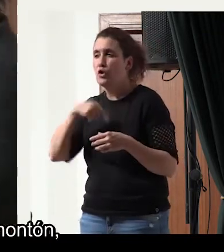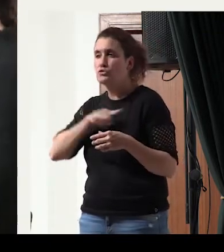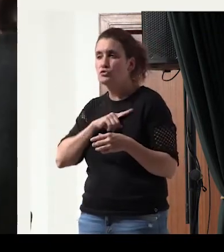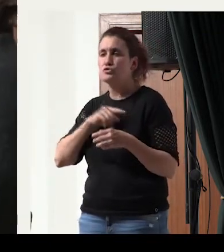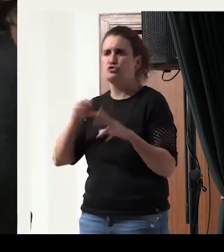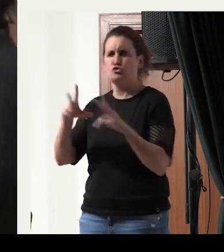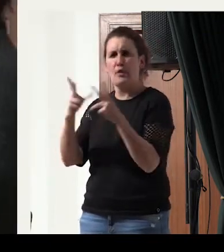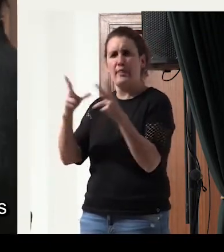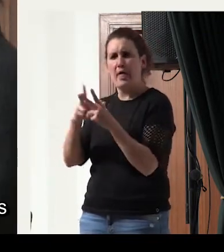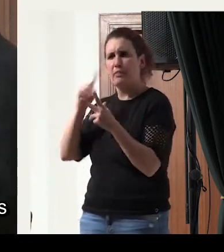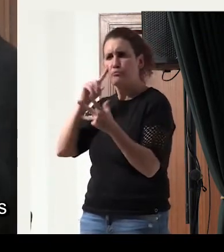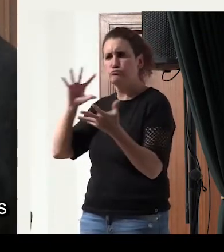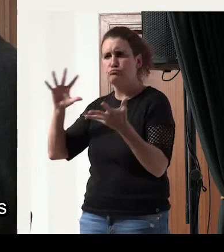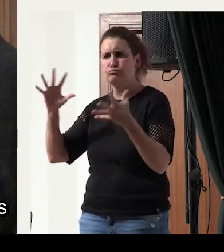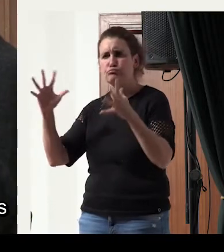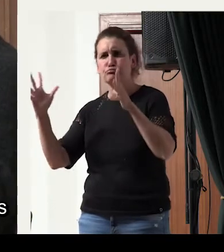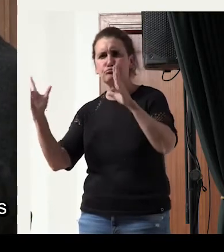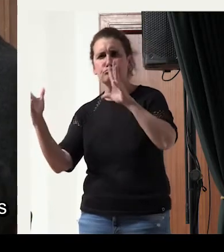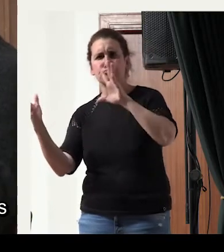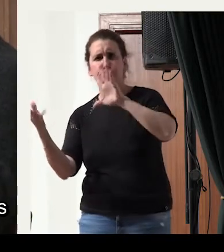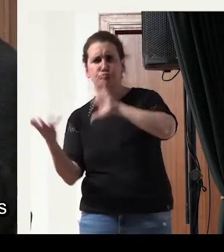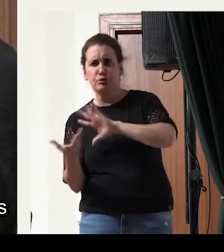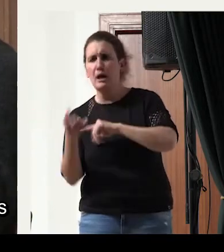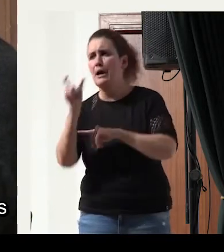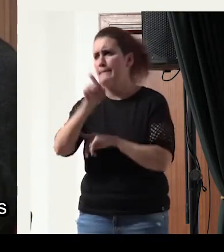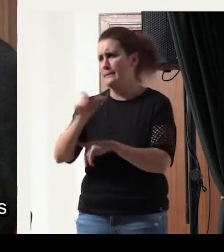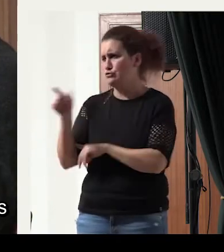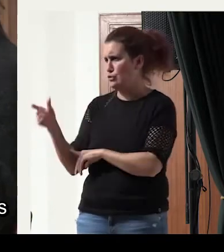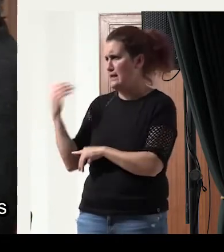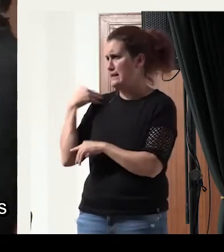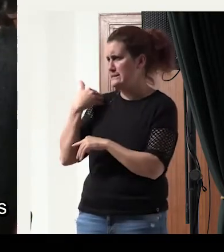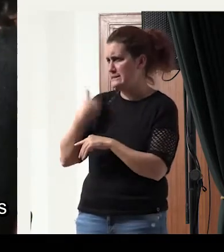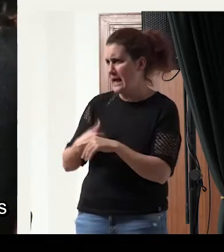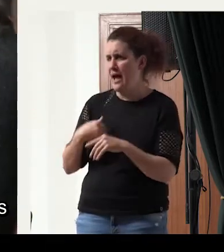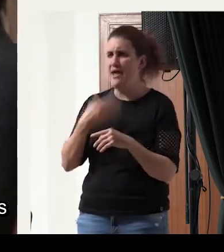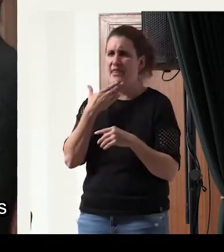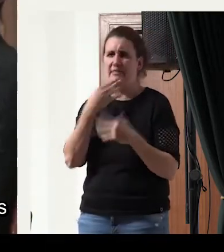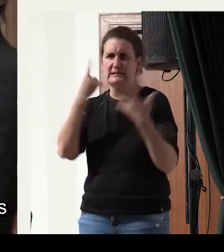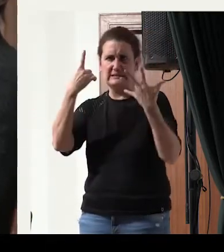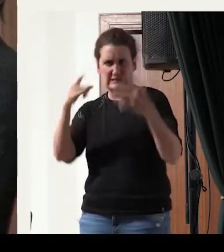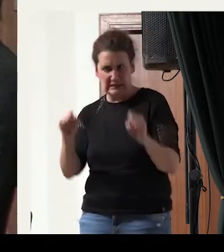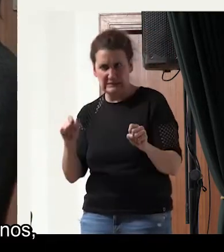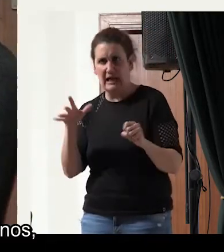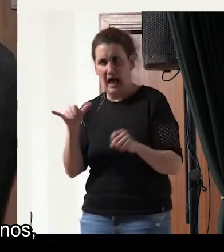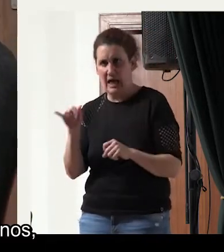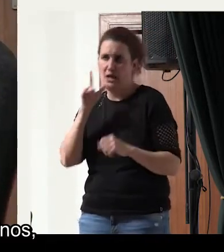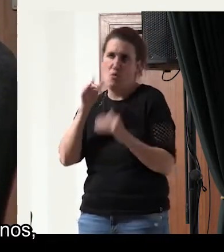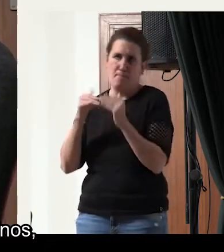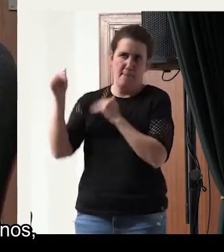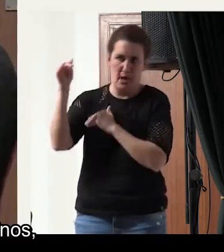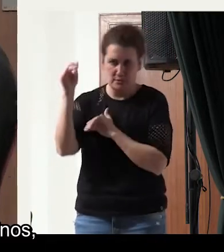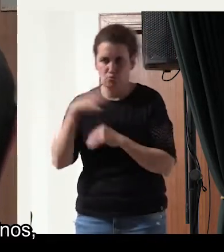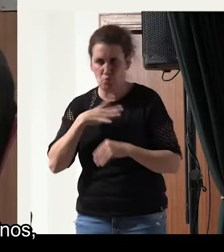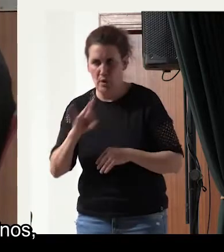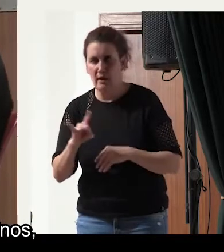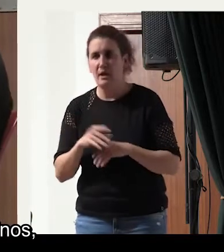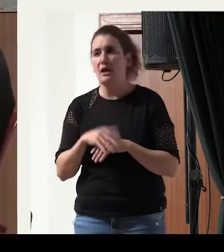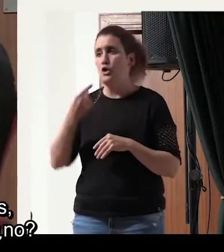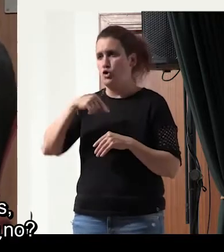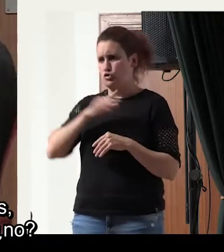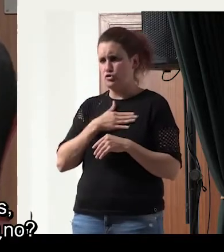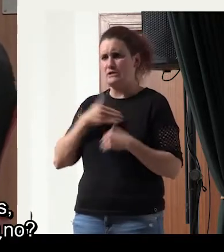montón, que la gente que ya tenemos 60 años y alguno más, queremos seguir abriendo